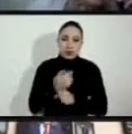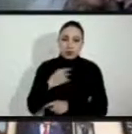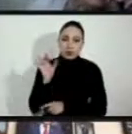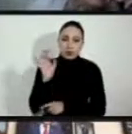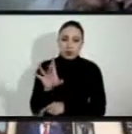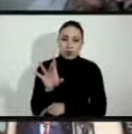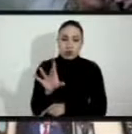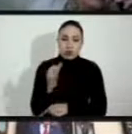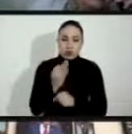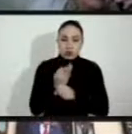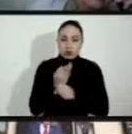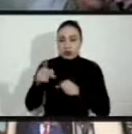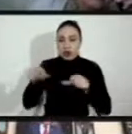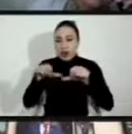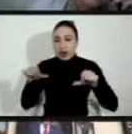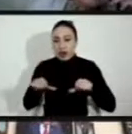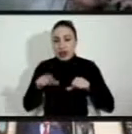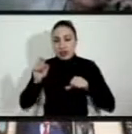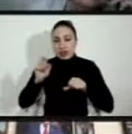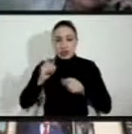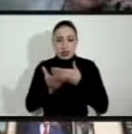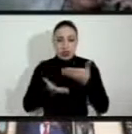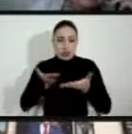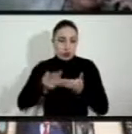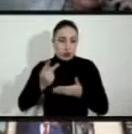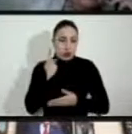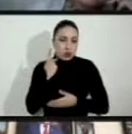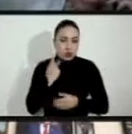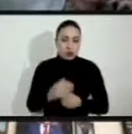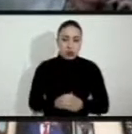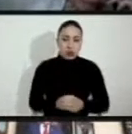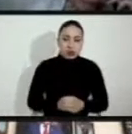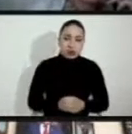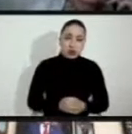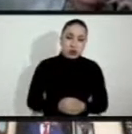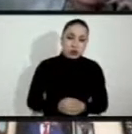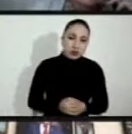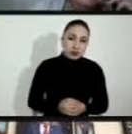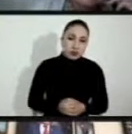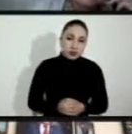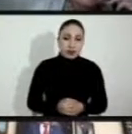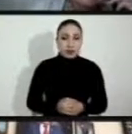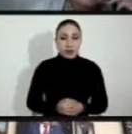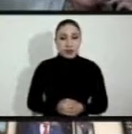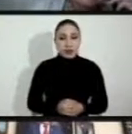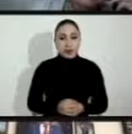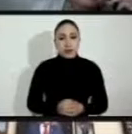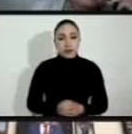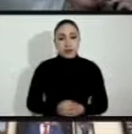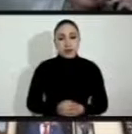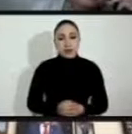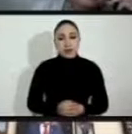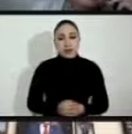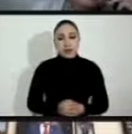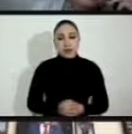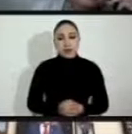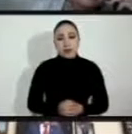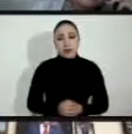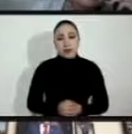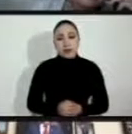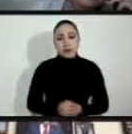parlamentarios. Muy bien. En términos de lo